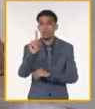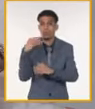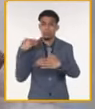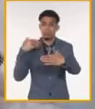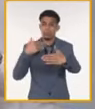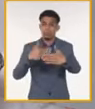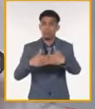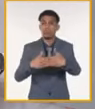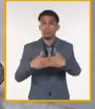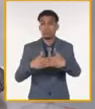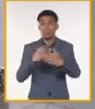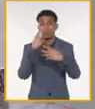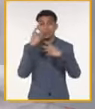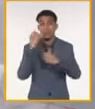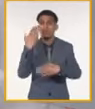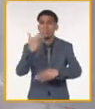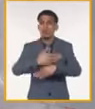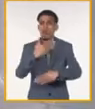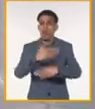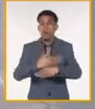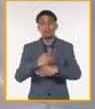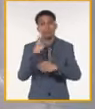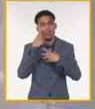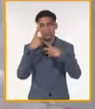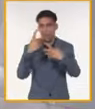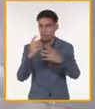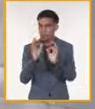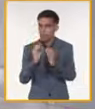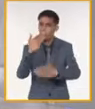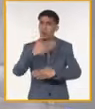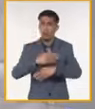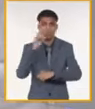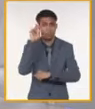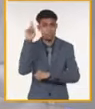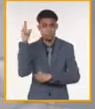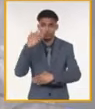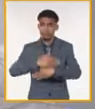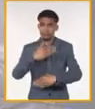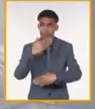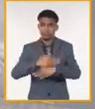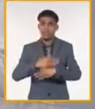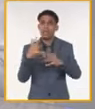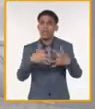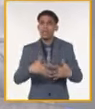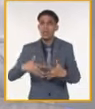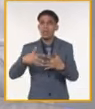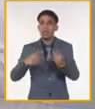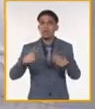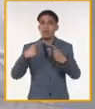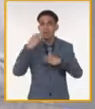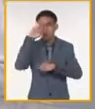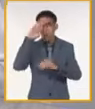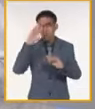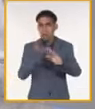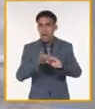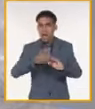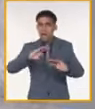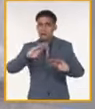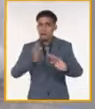desconocer el bloqueo a que estamos sometidos las presiones económicas financieras comerciales pero también